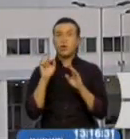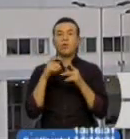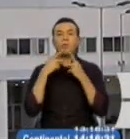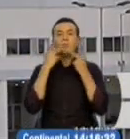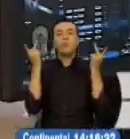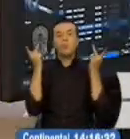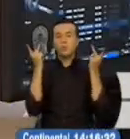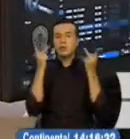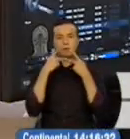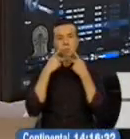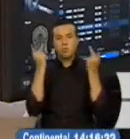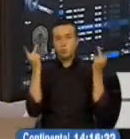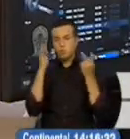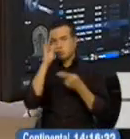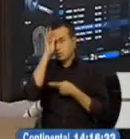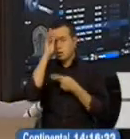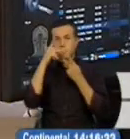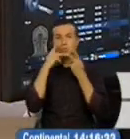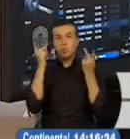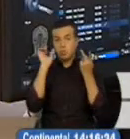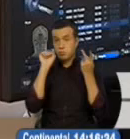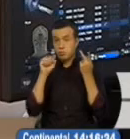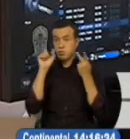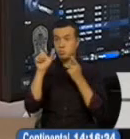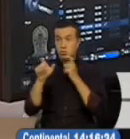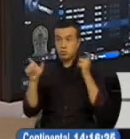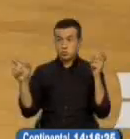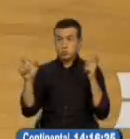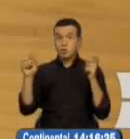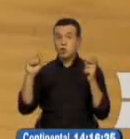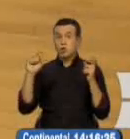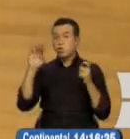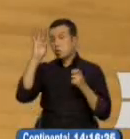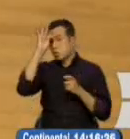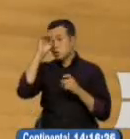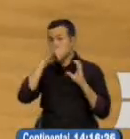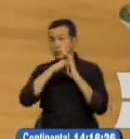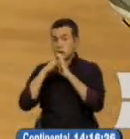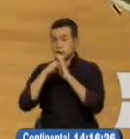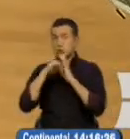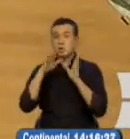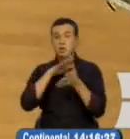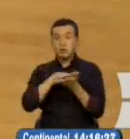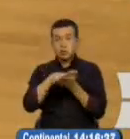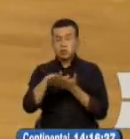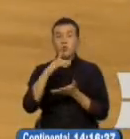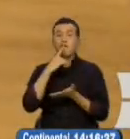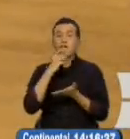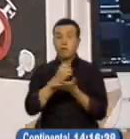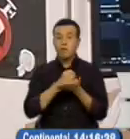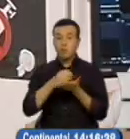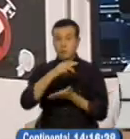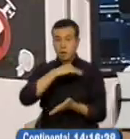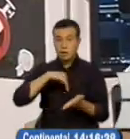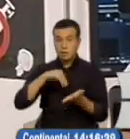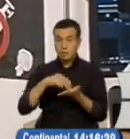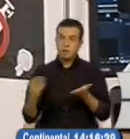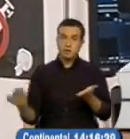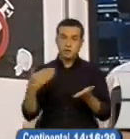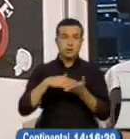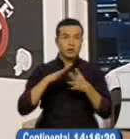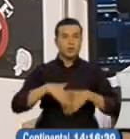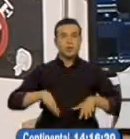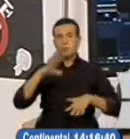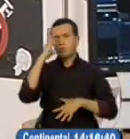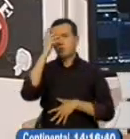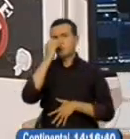Pública Integral de Salud, con posibilidad de recibir derivaciones de Santa Elena, Los Ríos, El Oro y Manabí. Muy bonito, muy